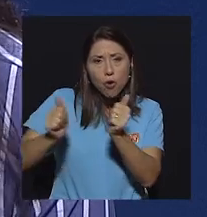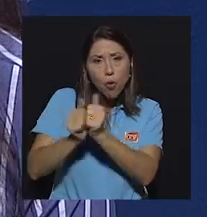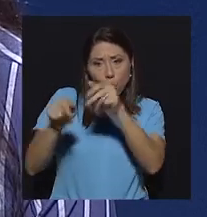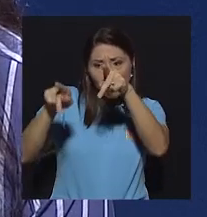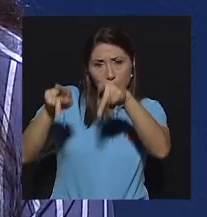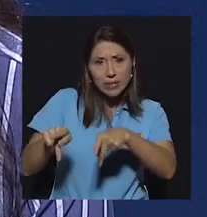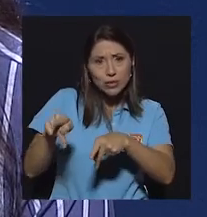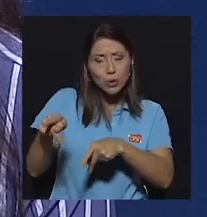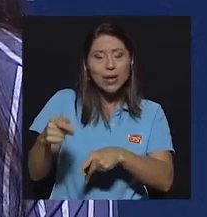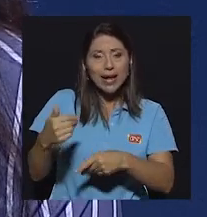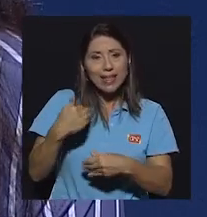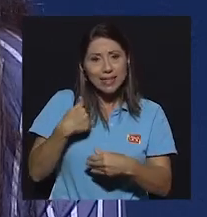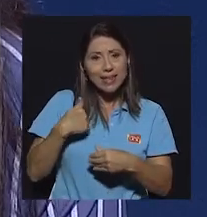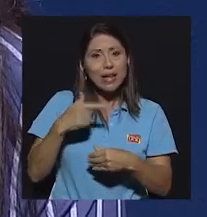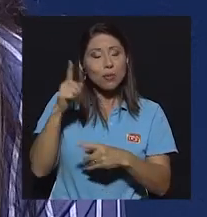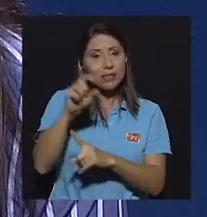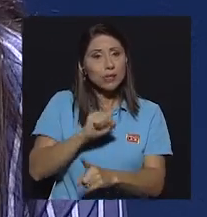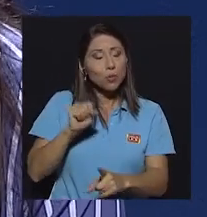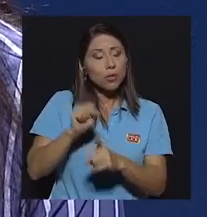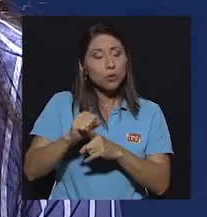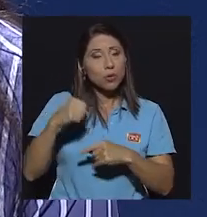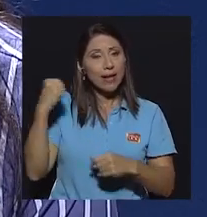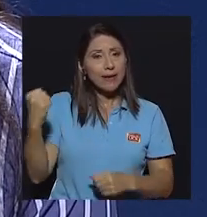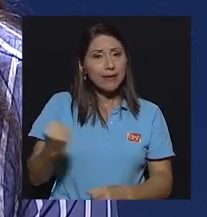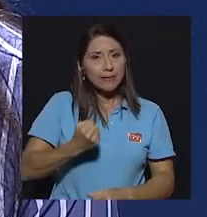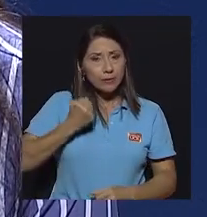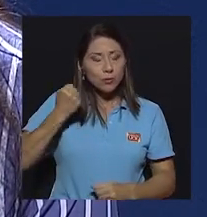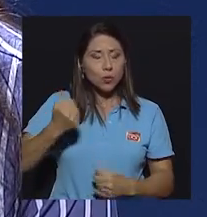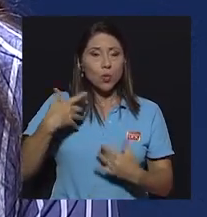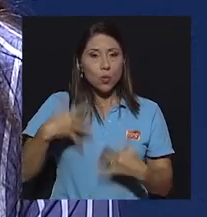esa conciencia siempre muy presente. Entonces,